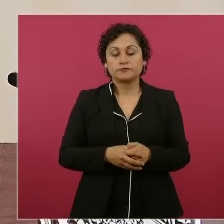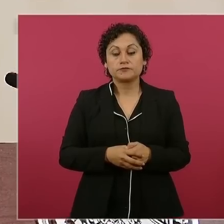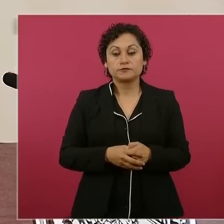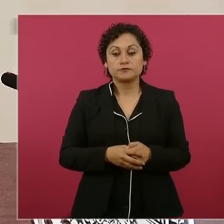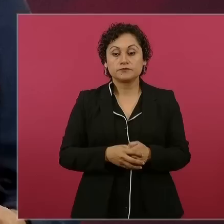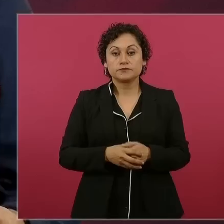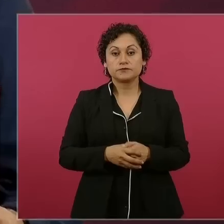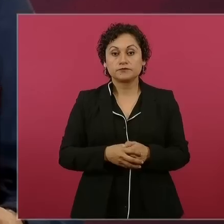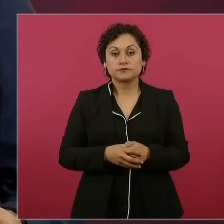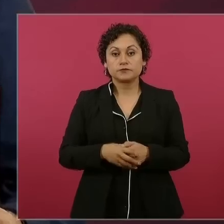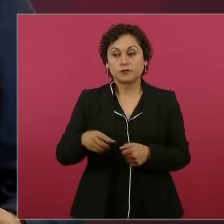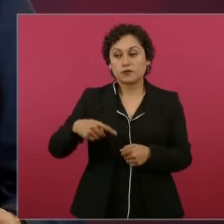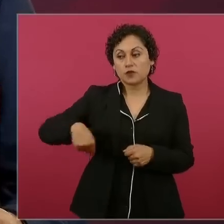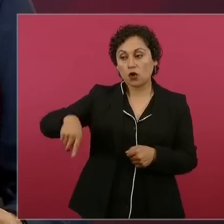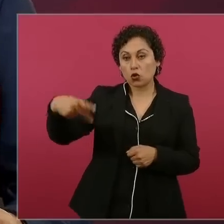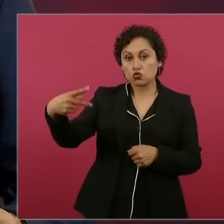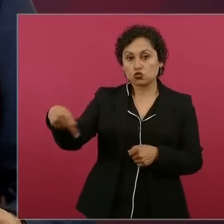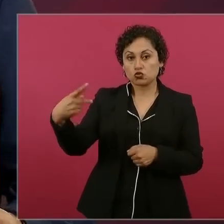los sueldos